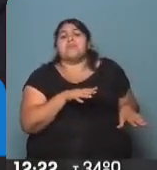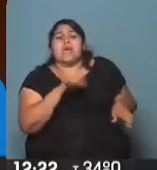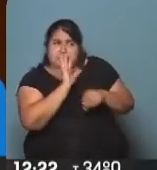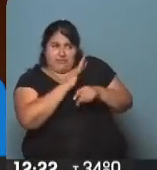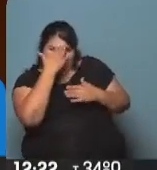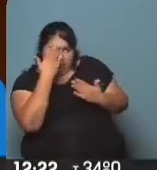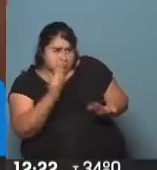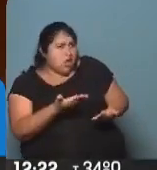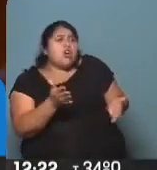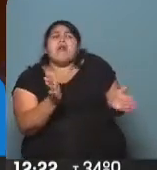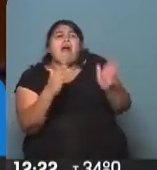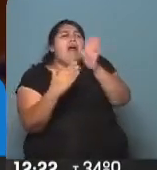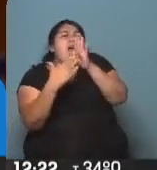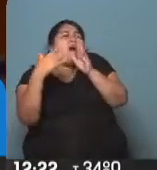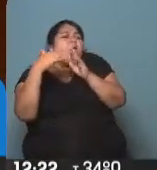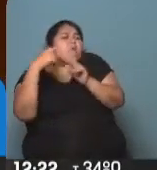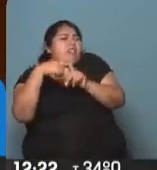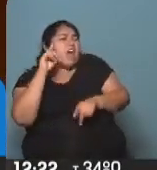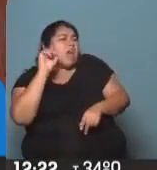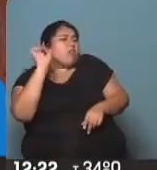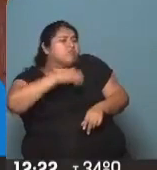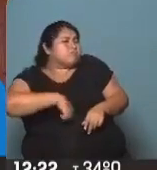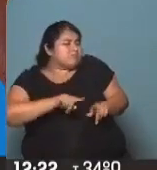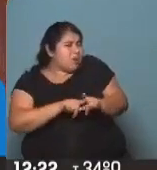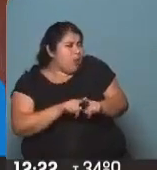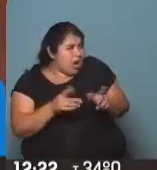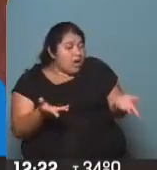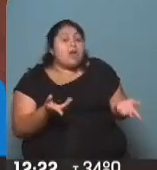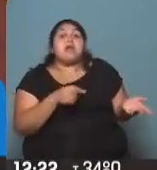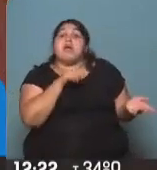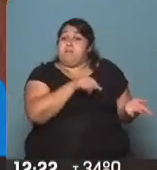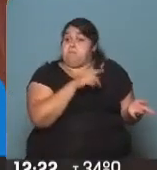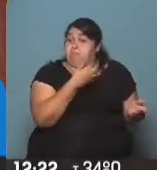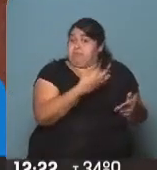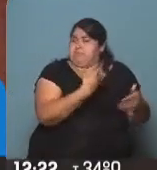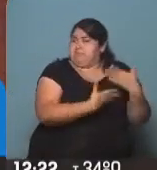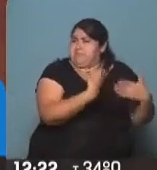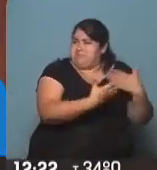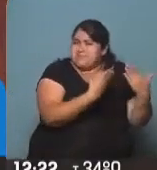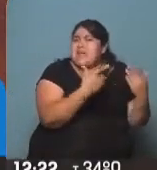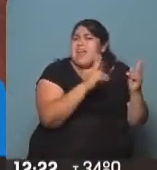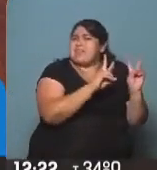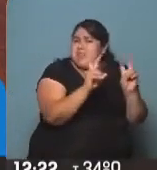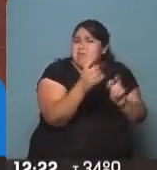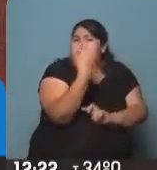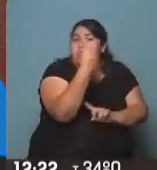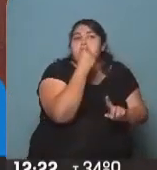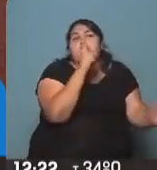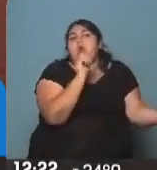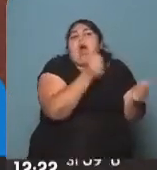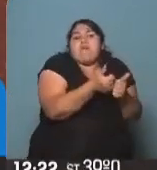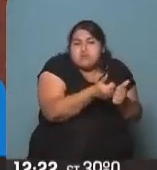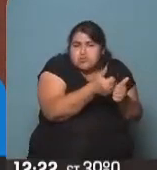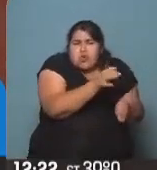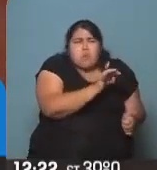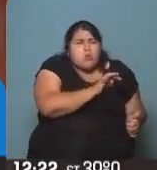no reconoce a nadie. Pero mira para otro lado. Exactamente. Eso, y lo que viene sucediendo con este y con los otros temas. Usted hace un abuso durante